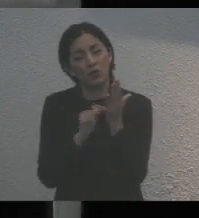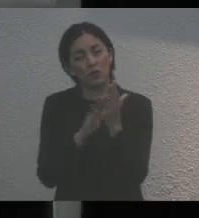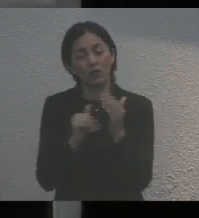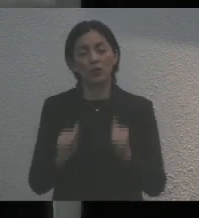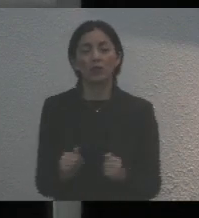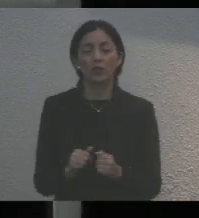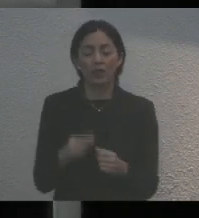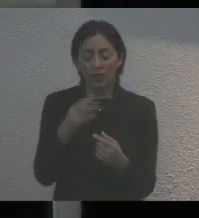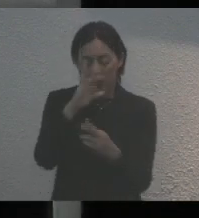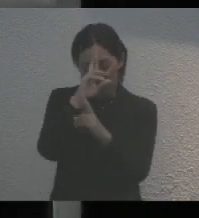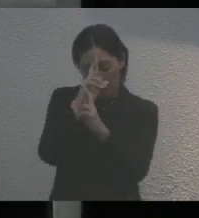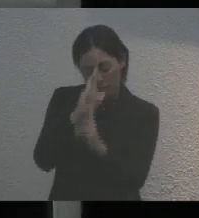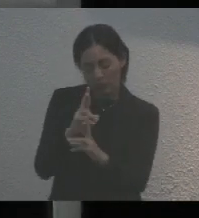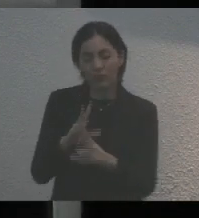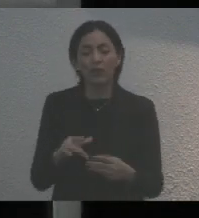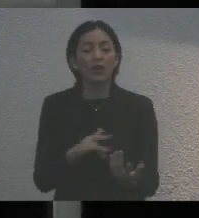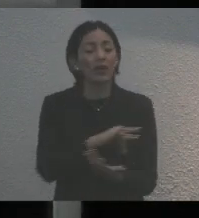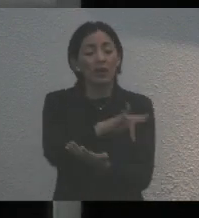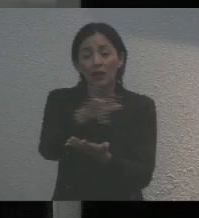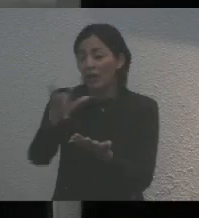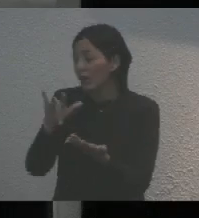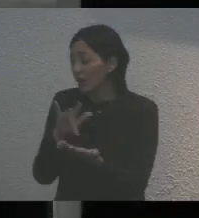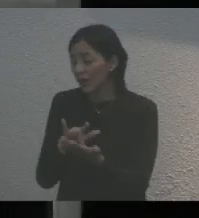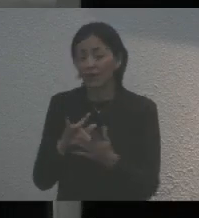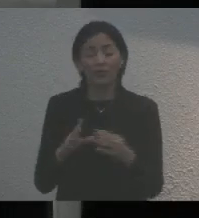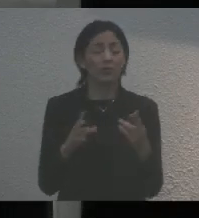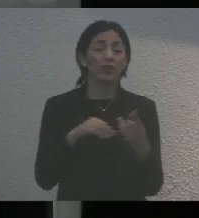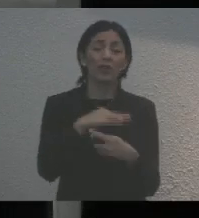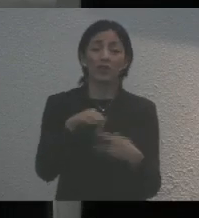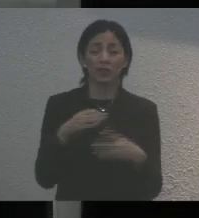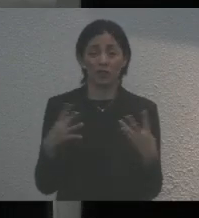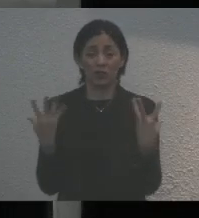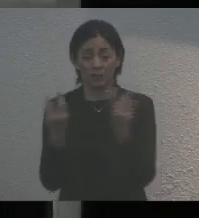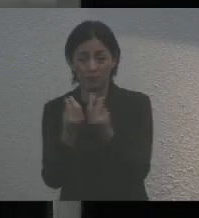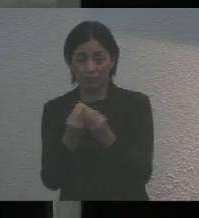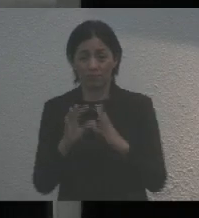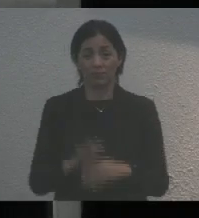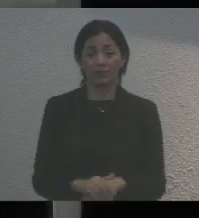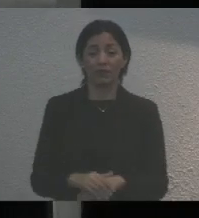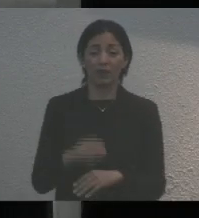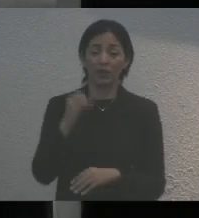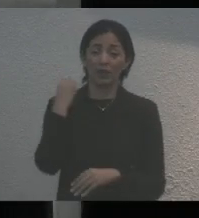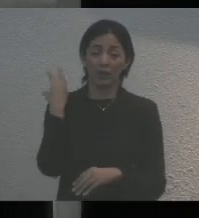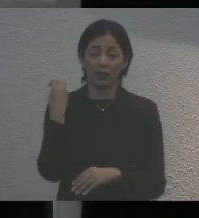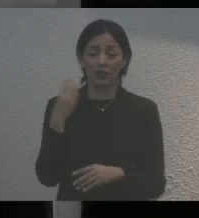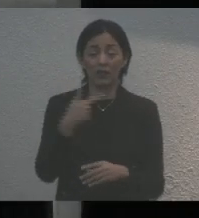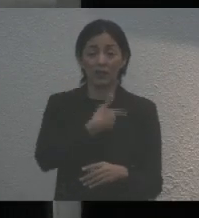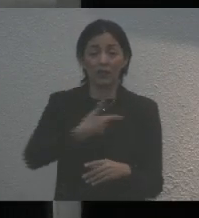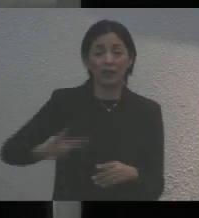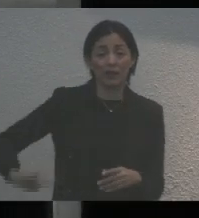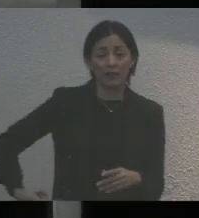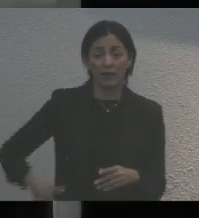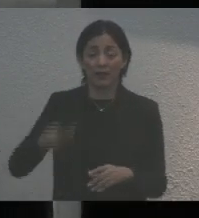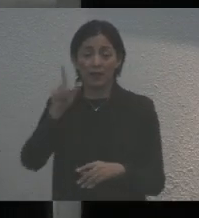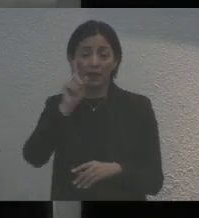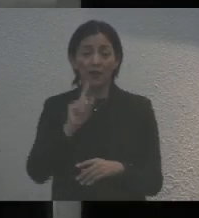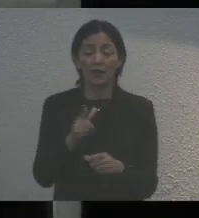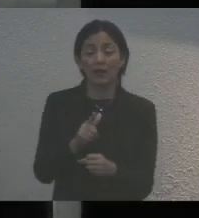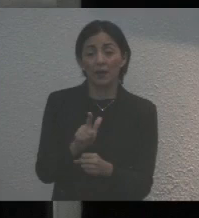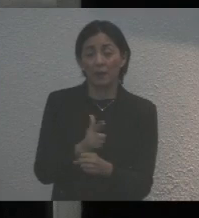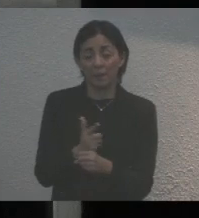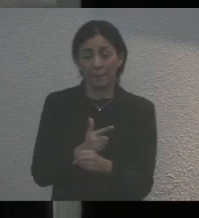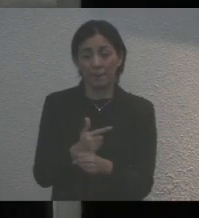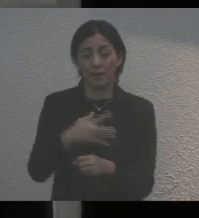Reitero mi agradecimiento a todas y todos ustedes, integrantes del Honorable Congreso, a la gobernadora licenciada Mara